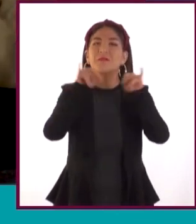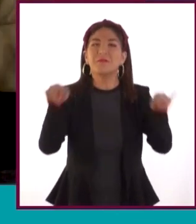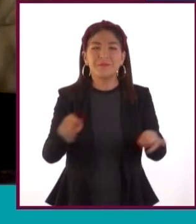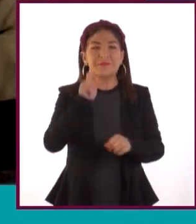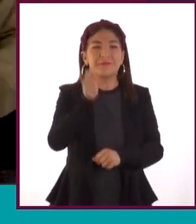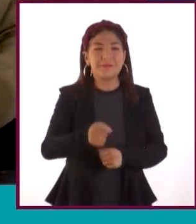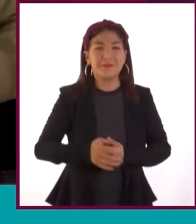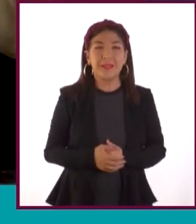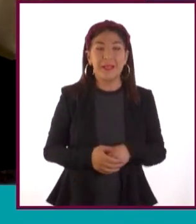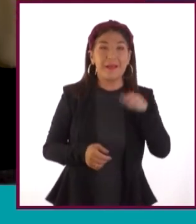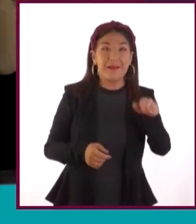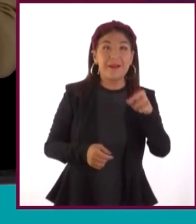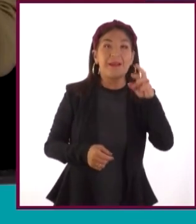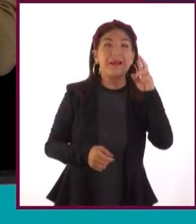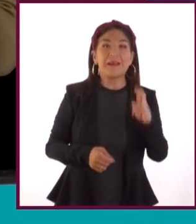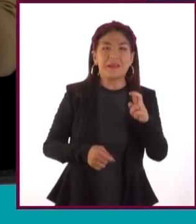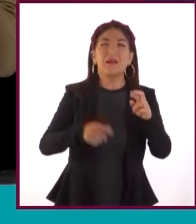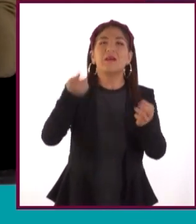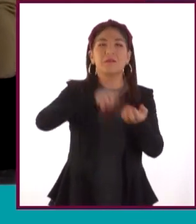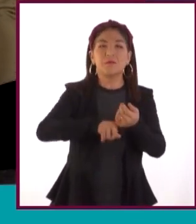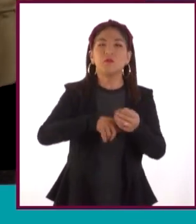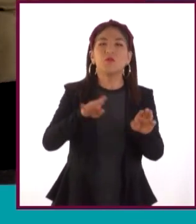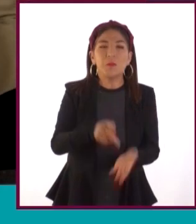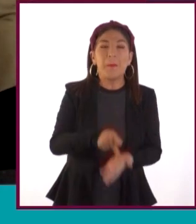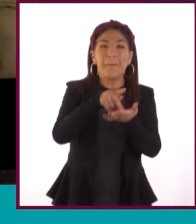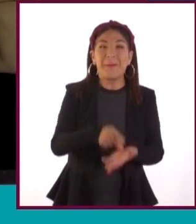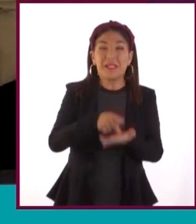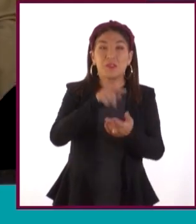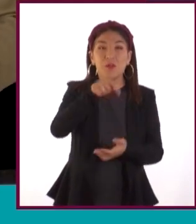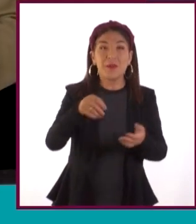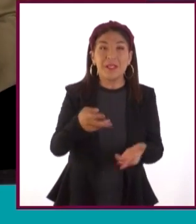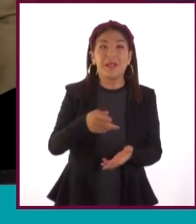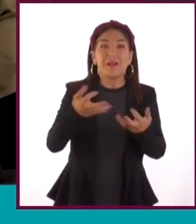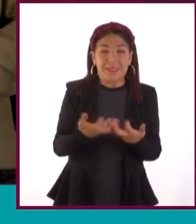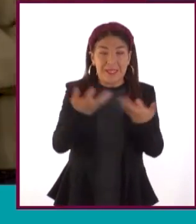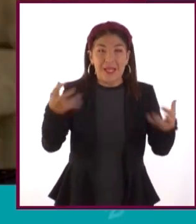Dividido entre la distancia al cuadrado. La distancia al cuadrado.